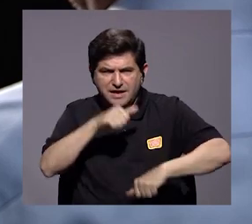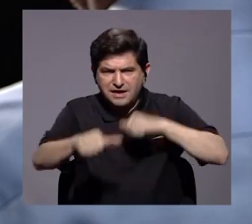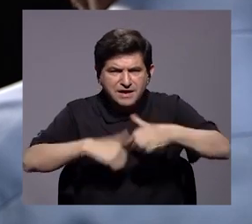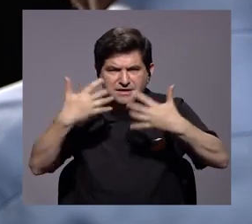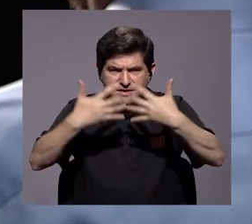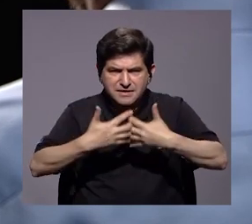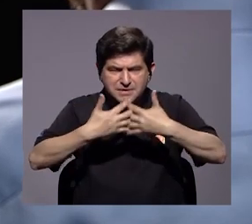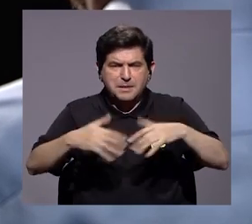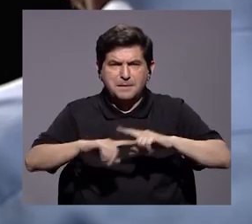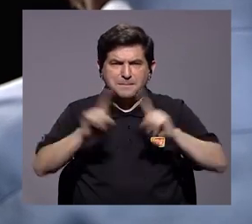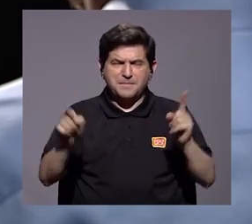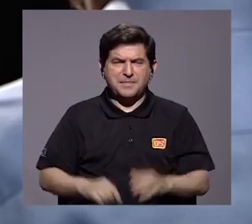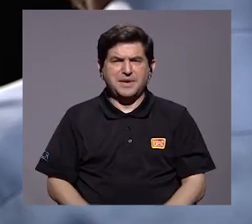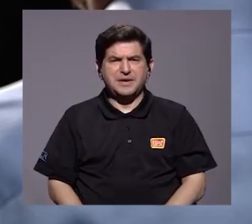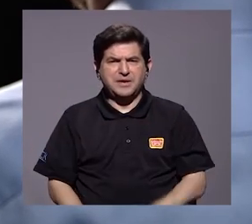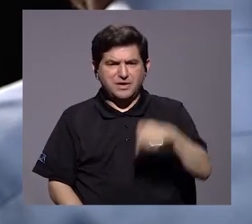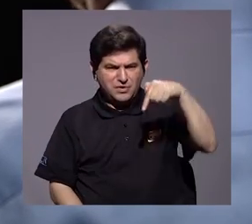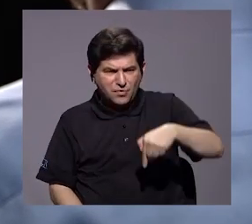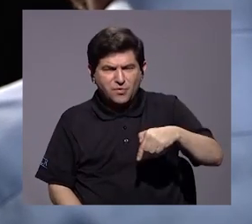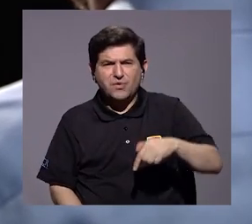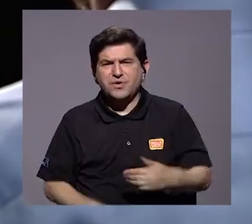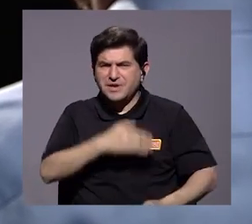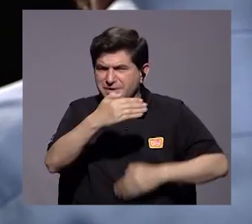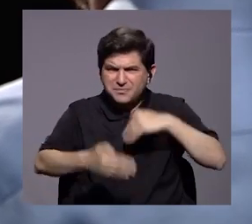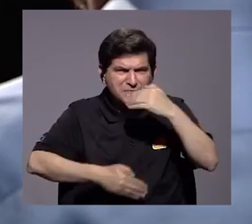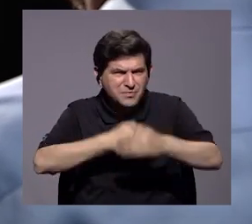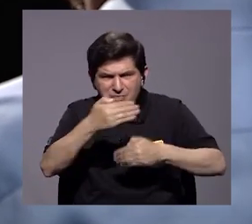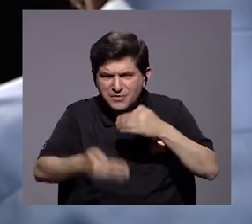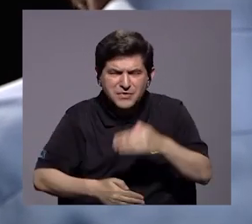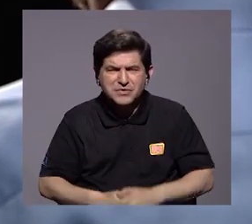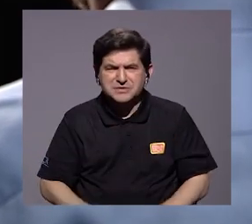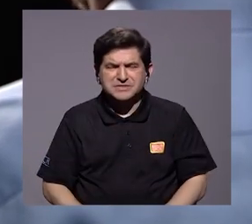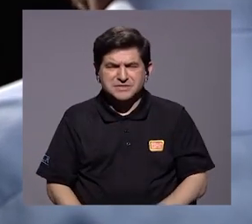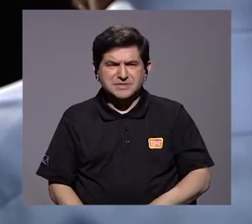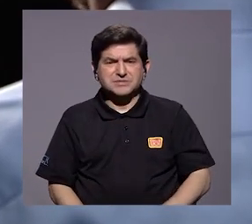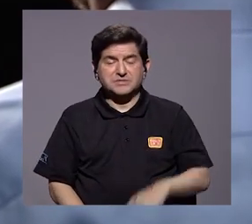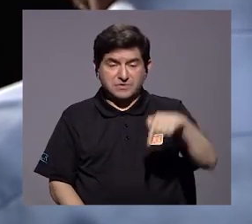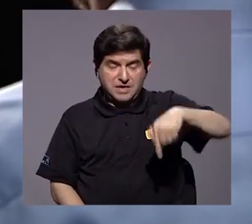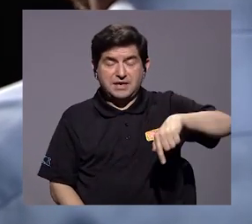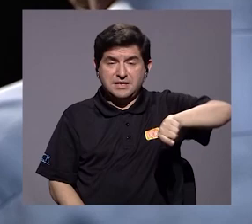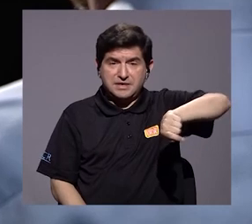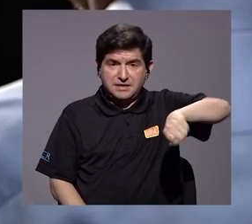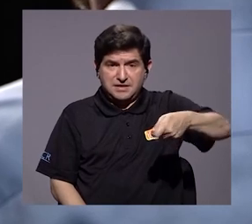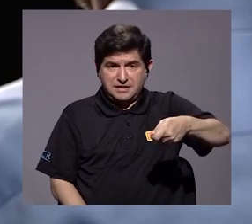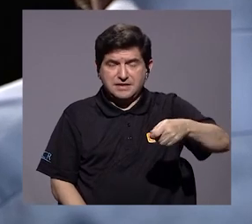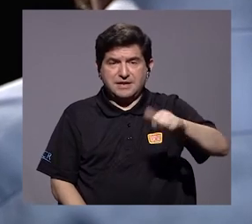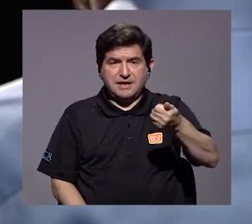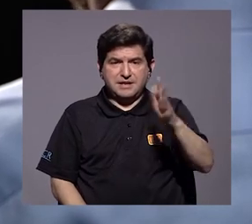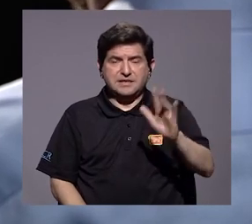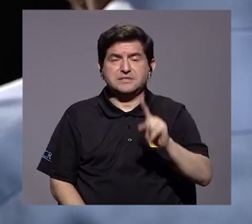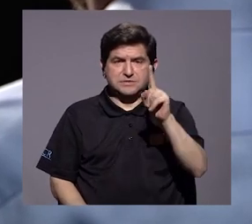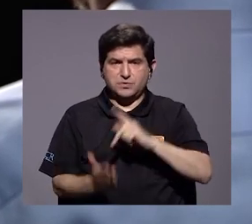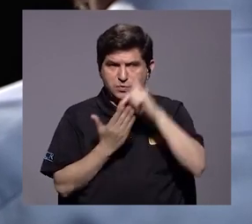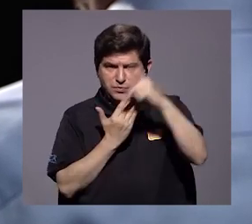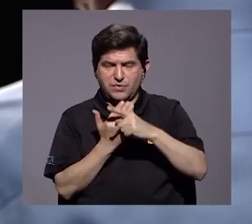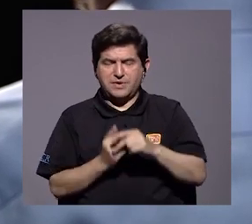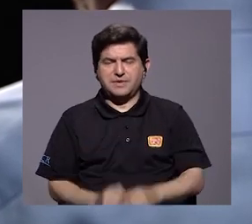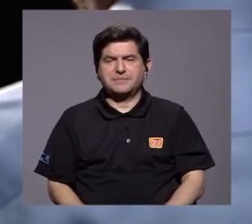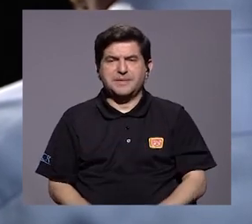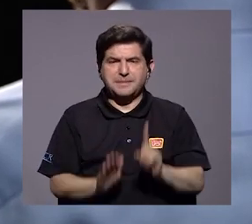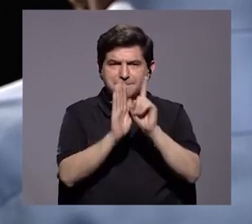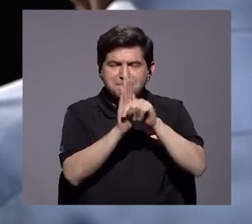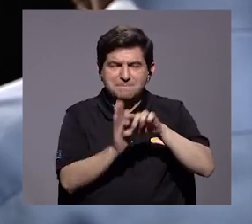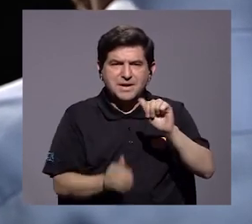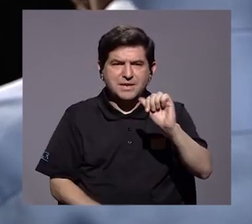crítica cuando hoy emprender en costa rica y se lo digo por un trabajo que hicimos acá en canal 15 que se llama minuto 15 que